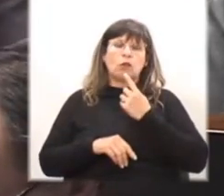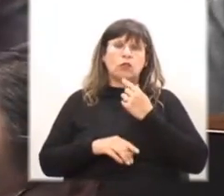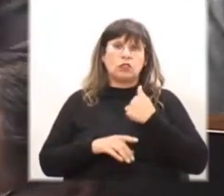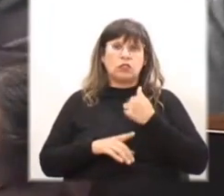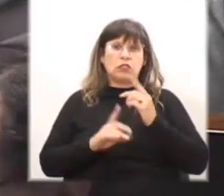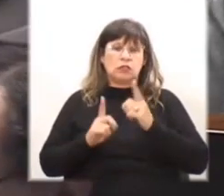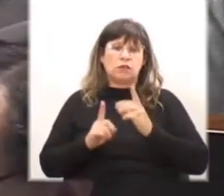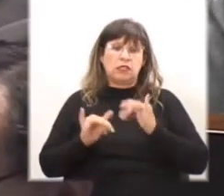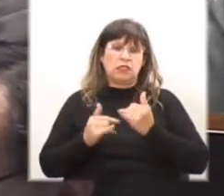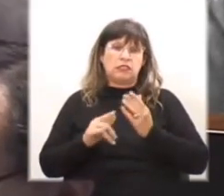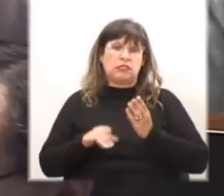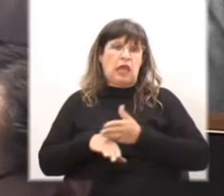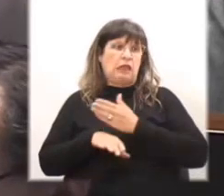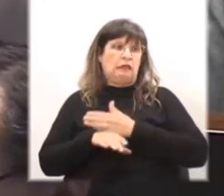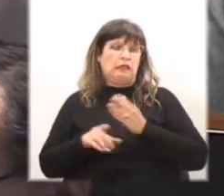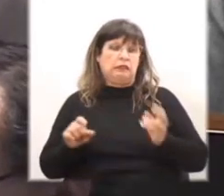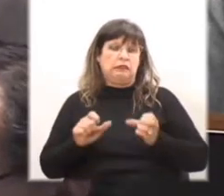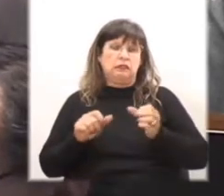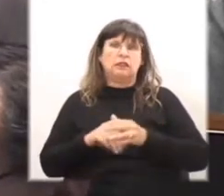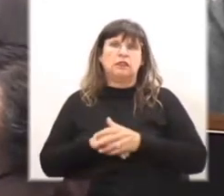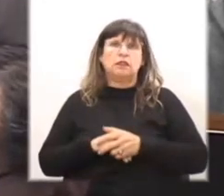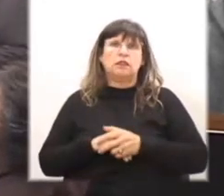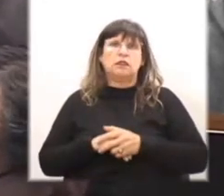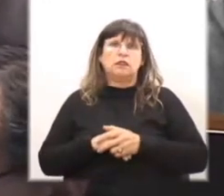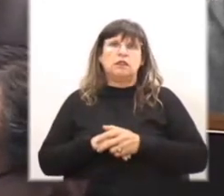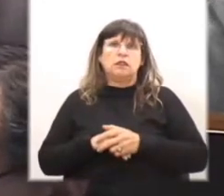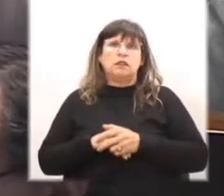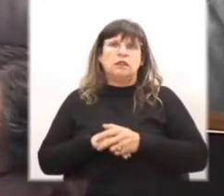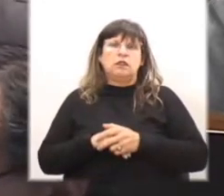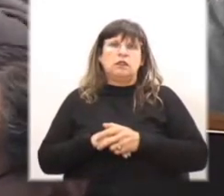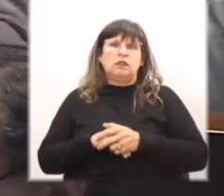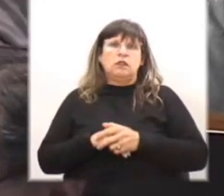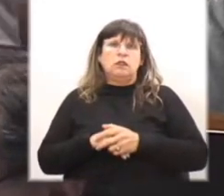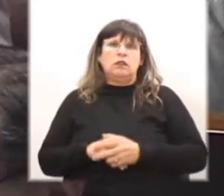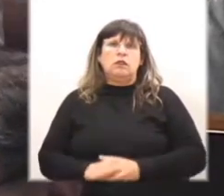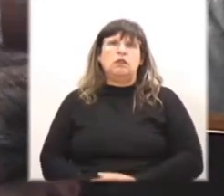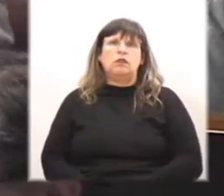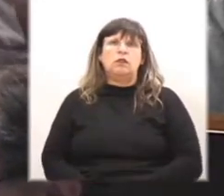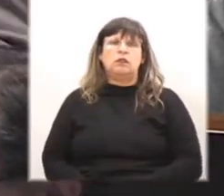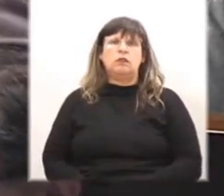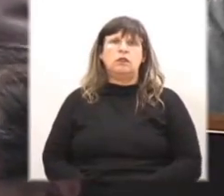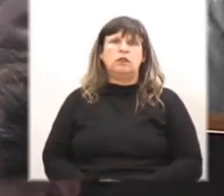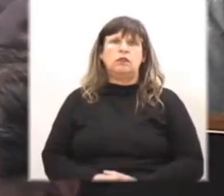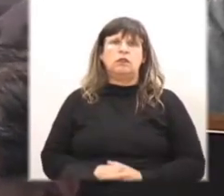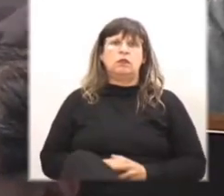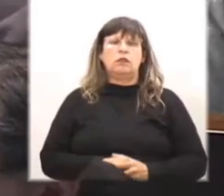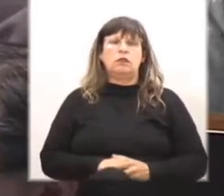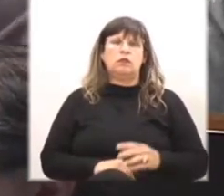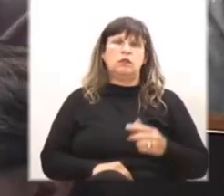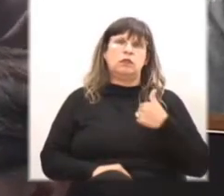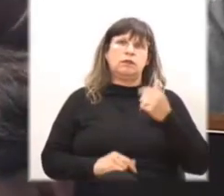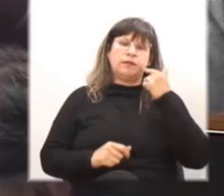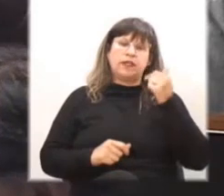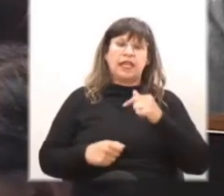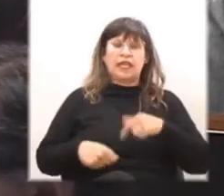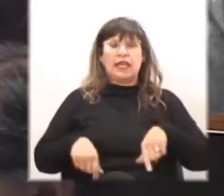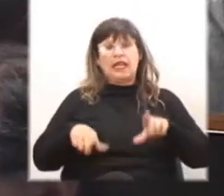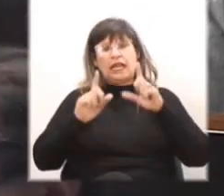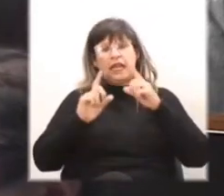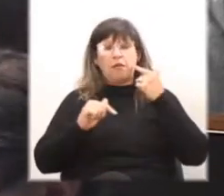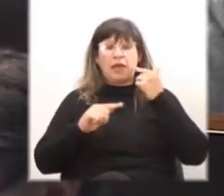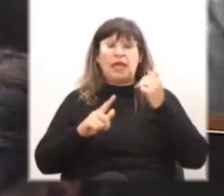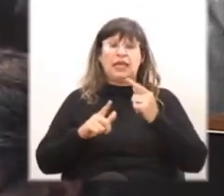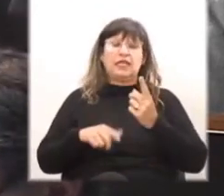ya hice, que los mensajes que uno da en política son